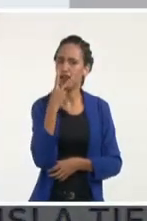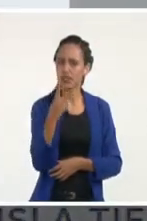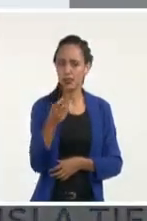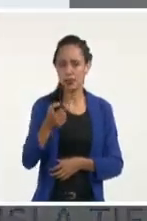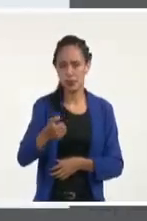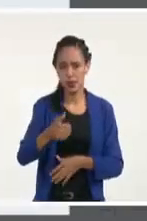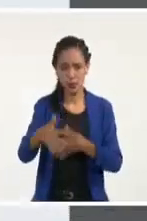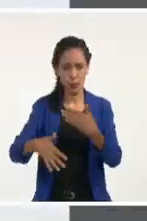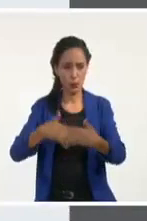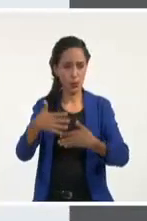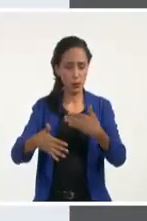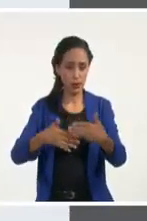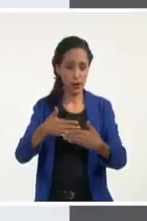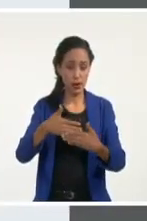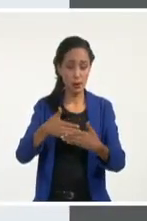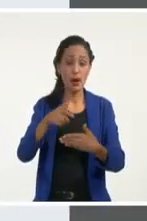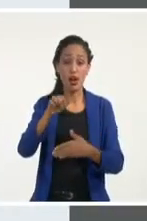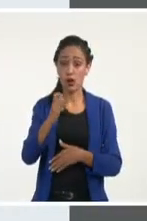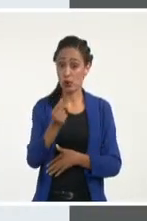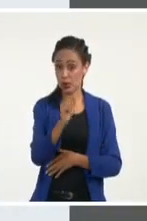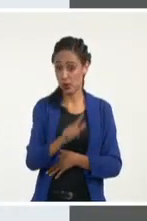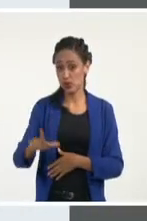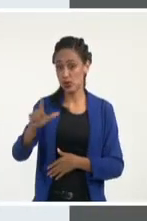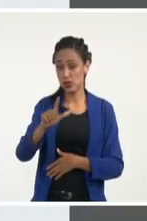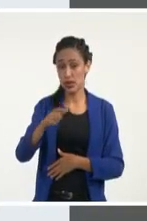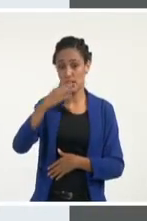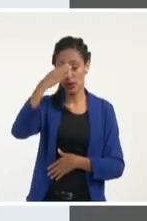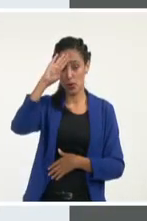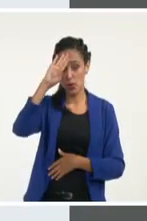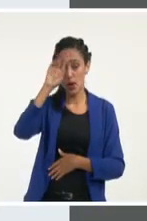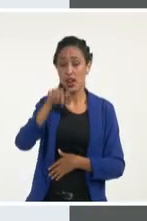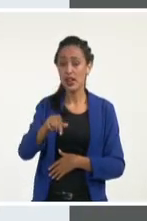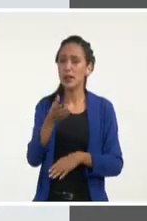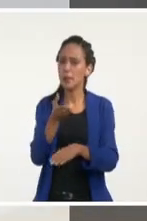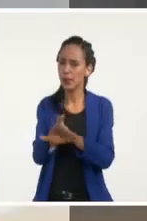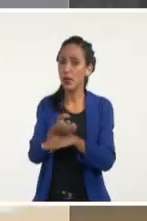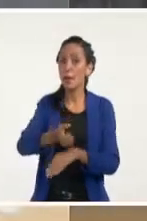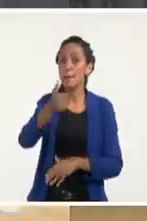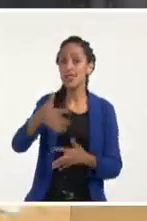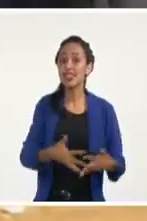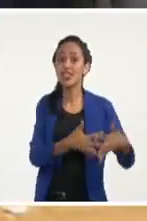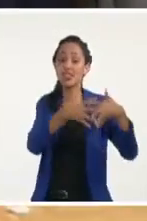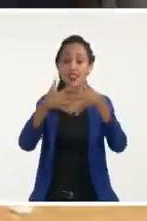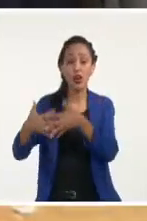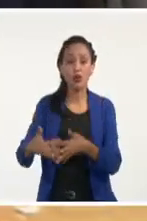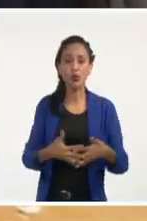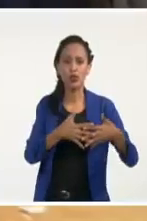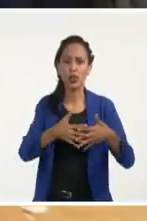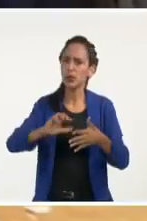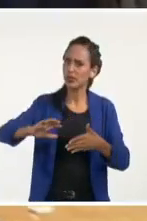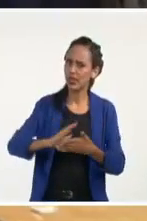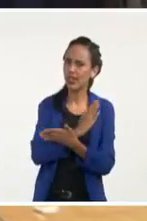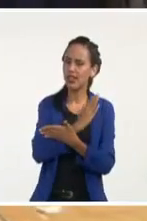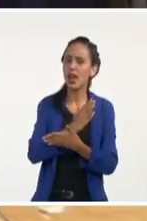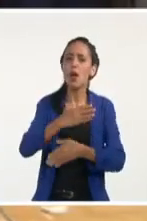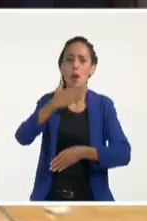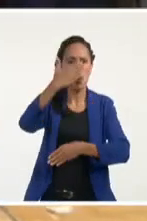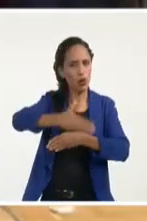que atraviesa la isla e invitaron a Joe Biden a levantar el bloqueo criminal hacia Cuba y a avanzar en el proceso